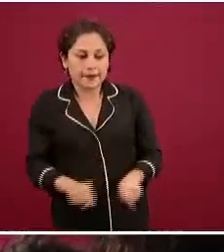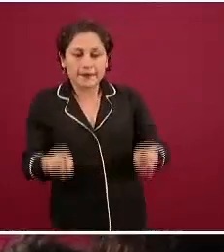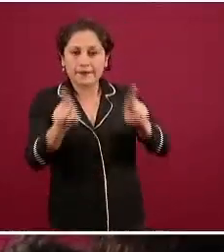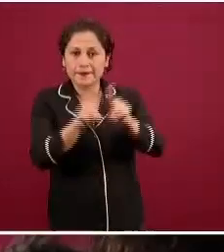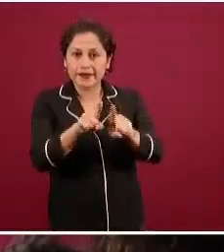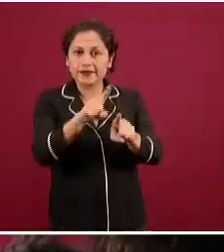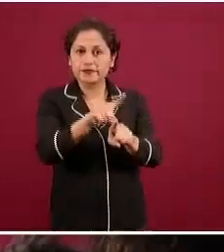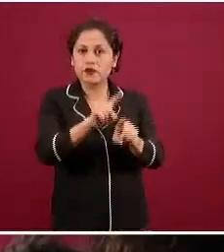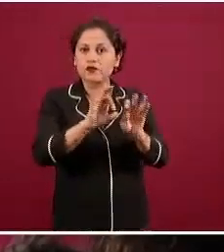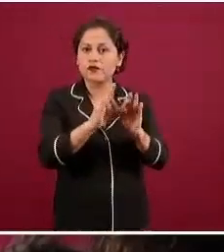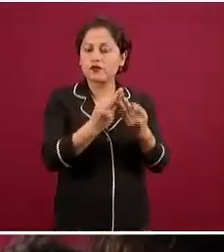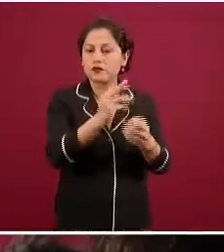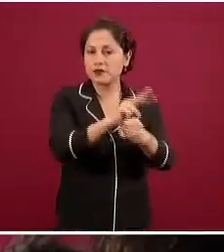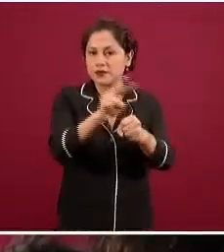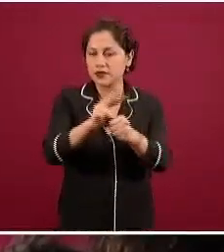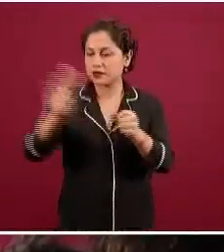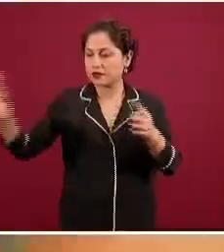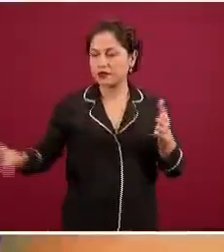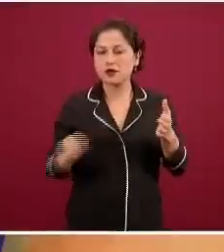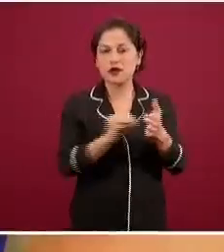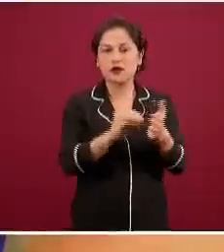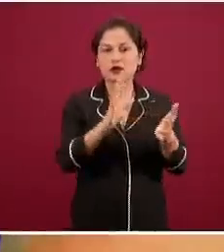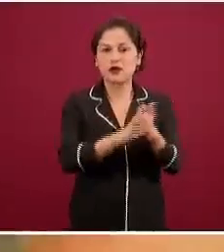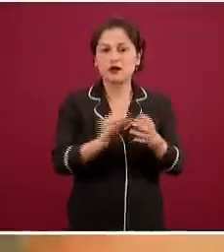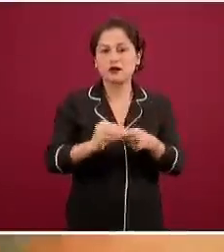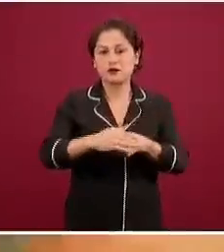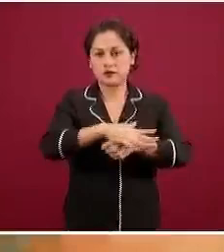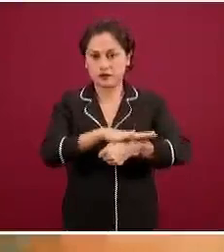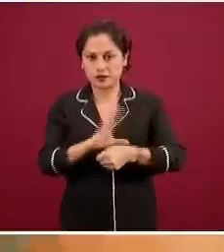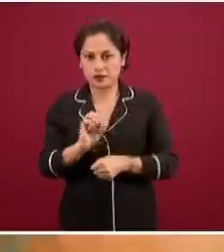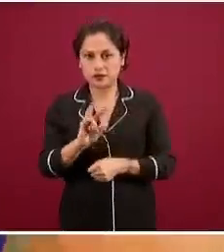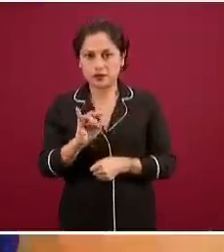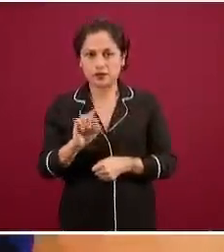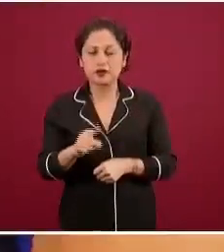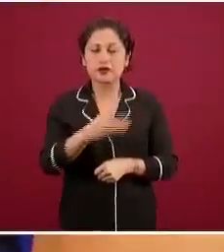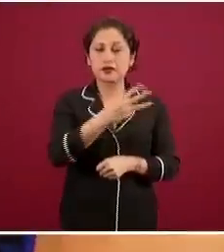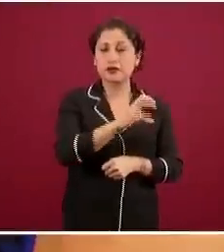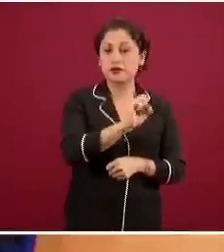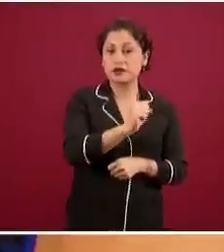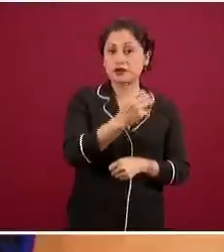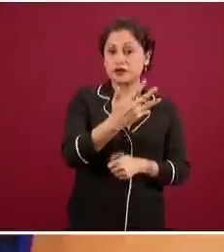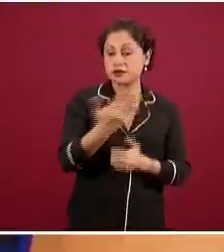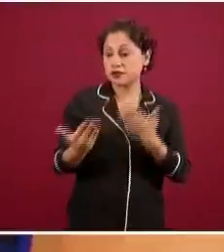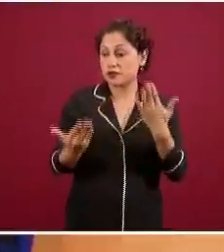de vigilancia. 375 comparadas con 26,000.